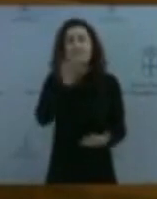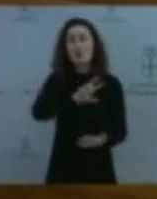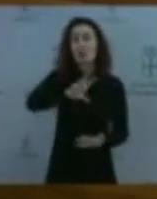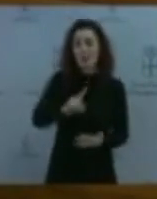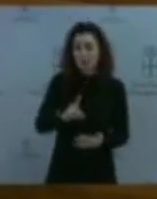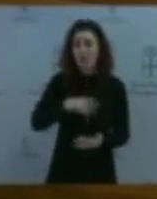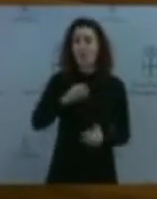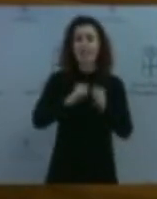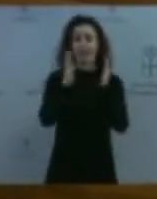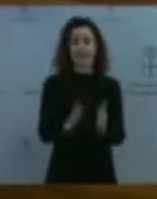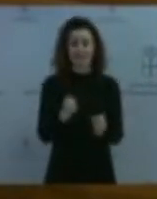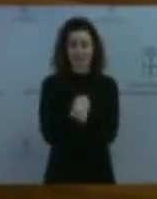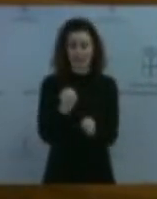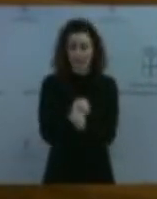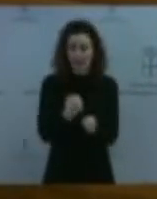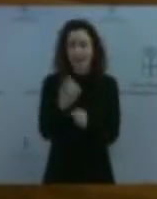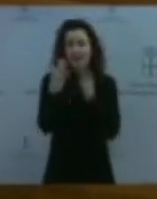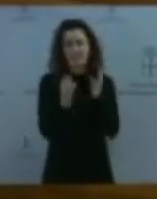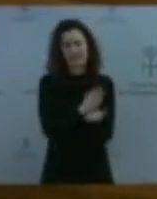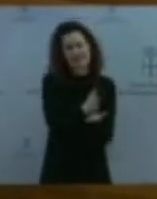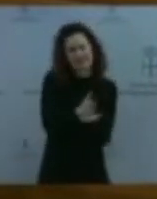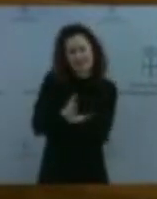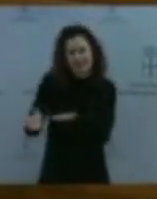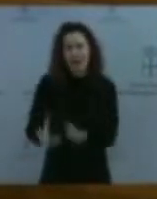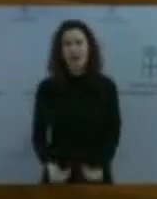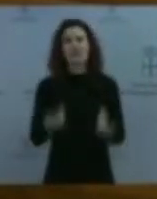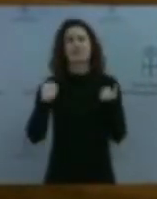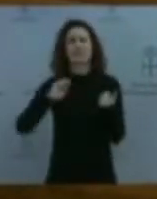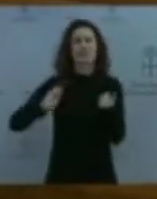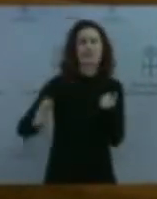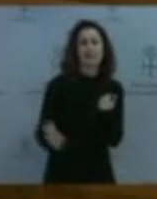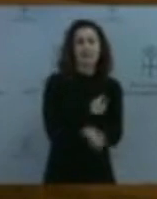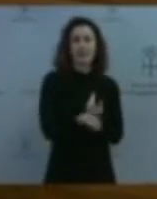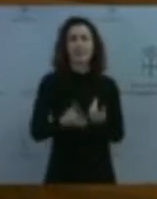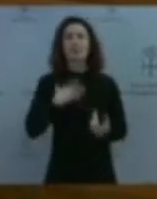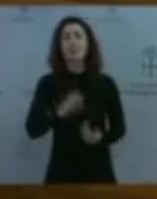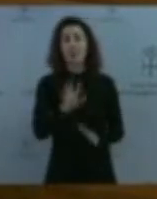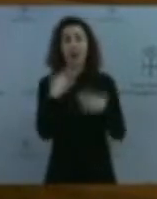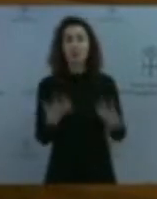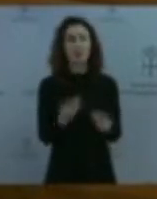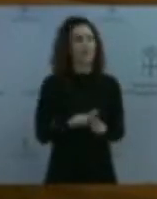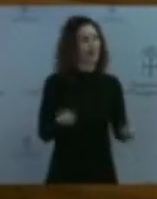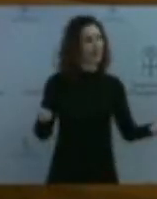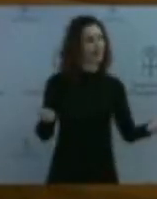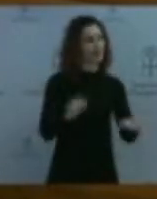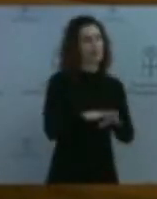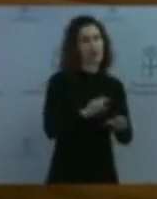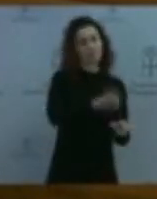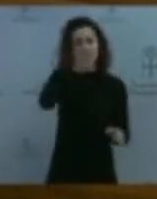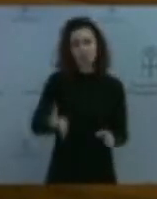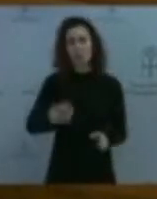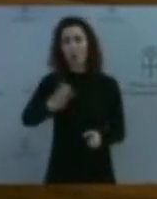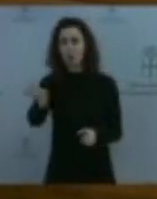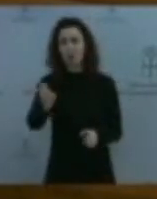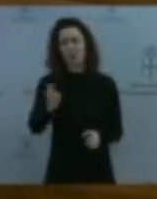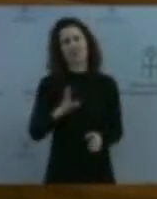hay responsabilidades que en este momento, pues a lo mejor tienen que desaparecer para reforzar otras, es negarse a un debate que la sociedad asturiana nos